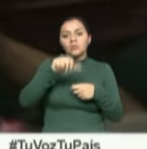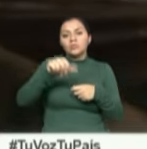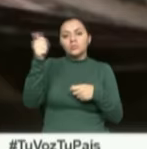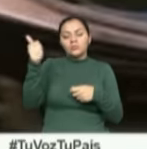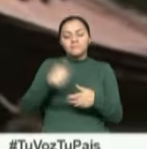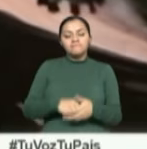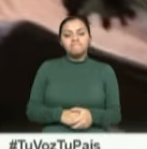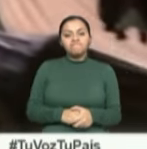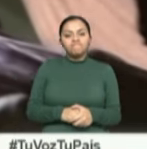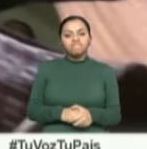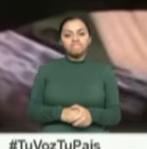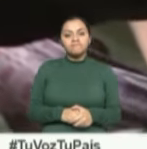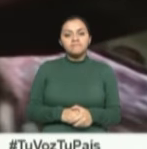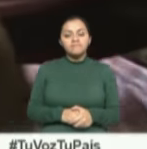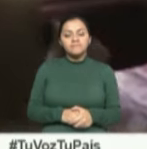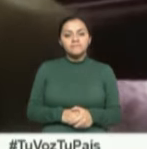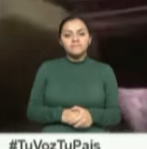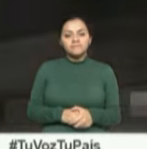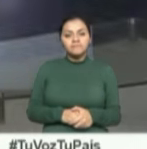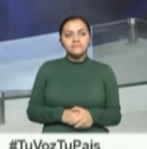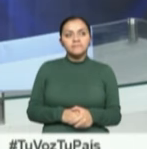criminales.